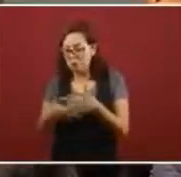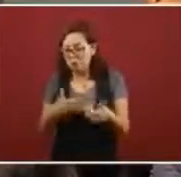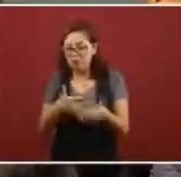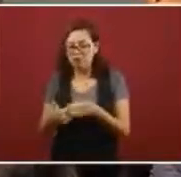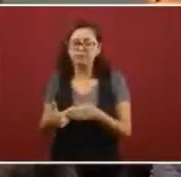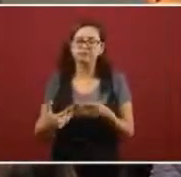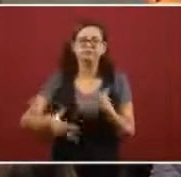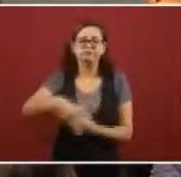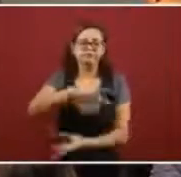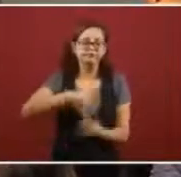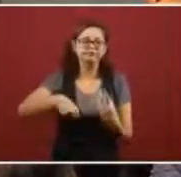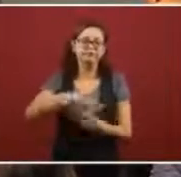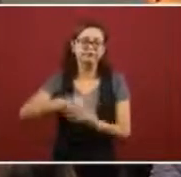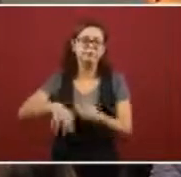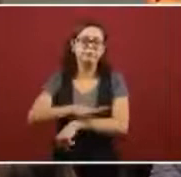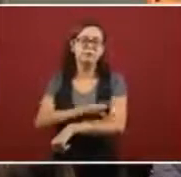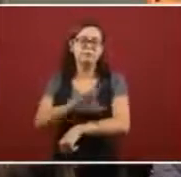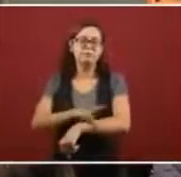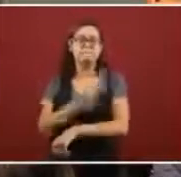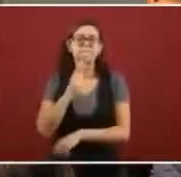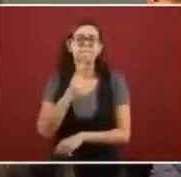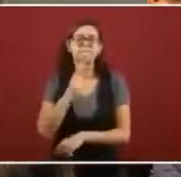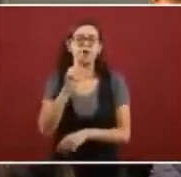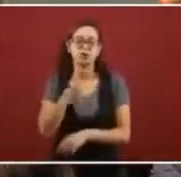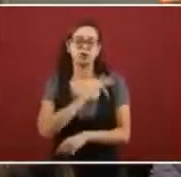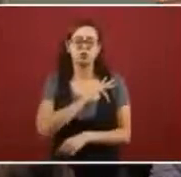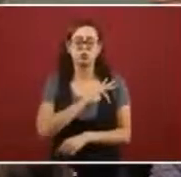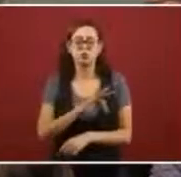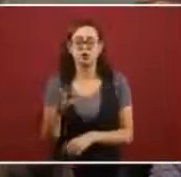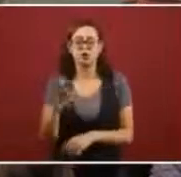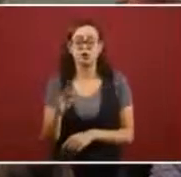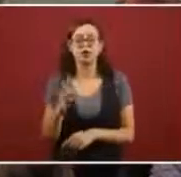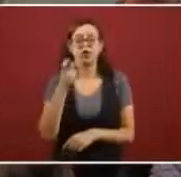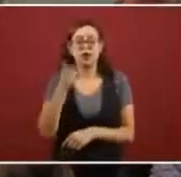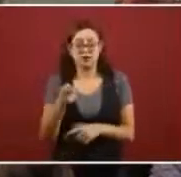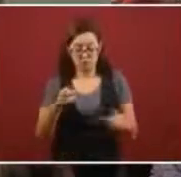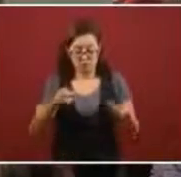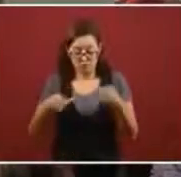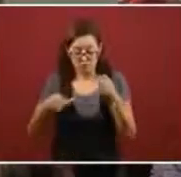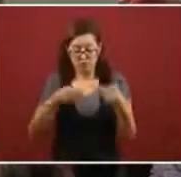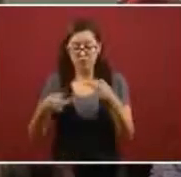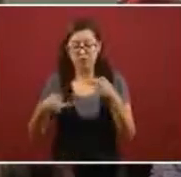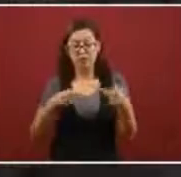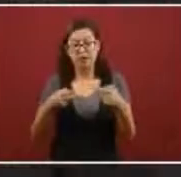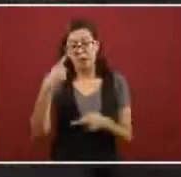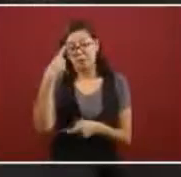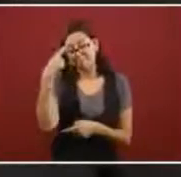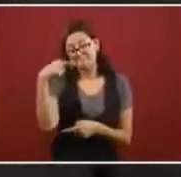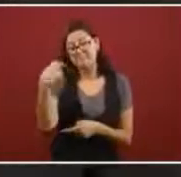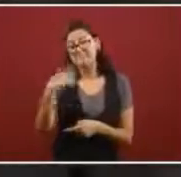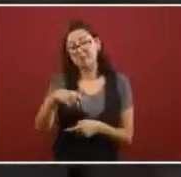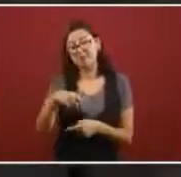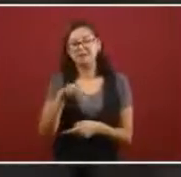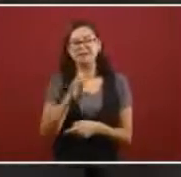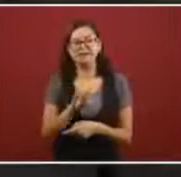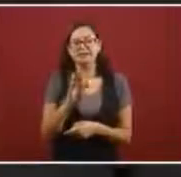Todos son los planes que se tienen para que la Comisión Federal de